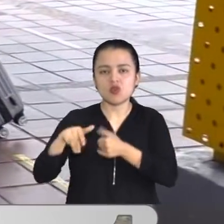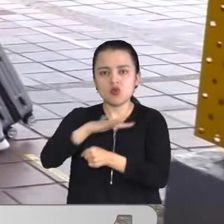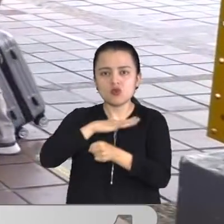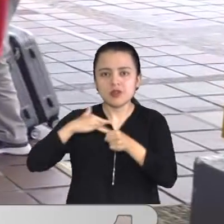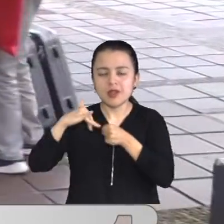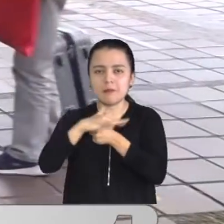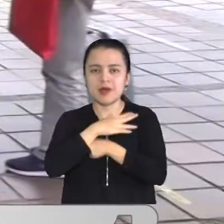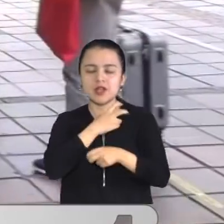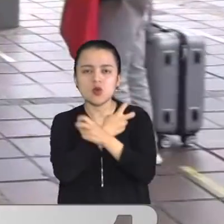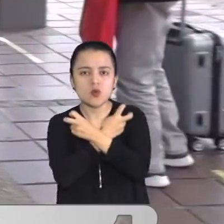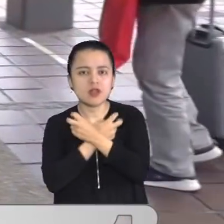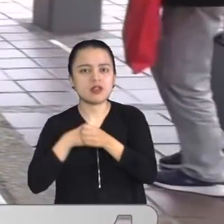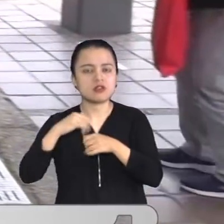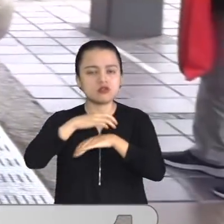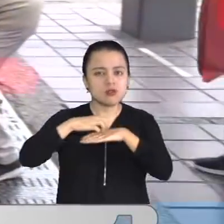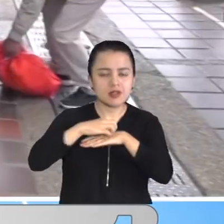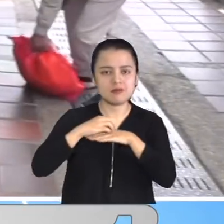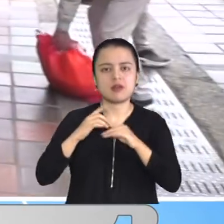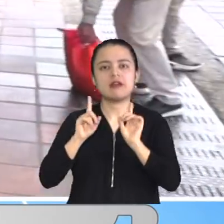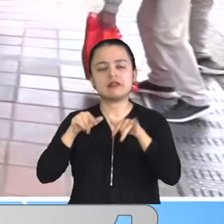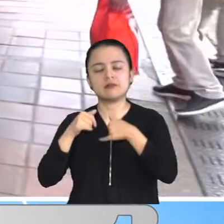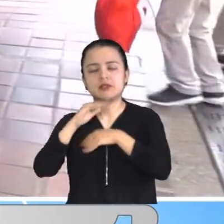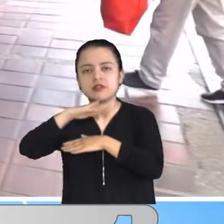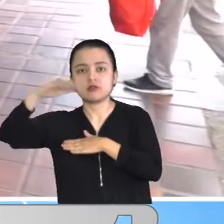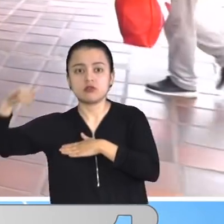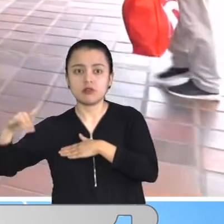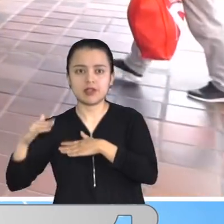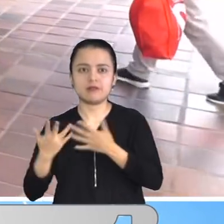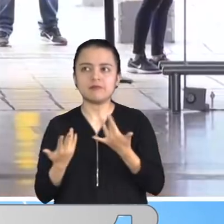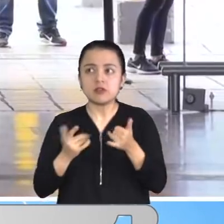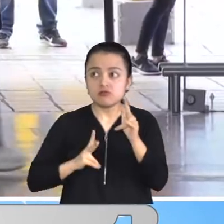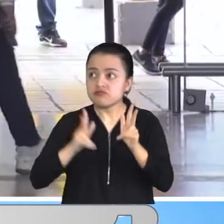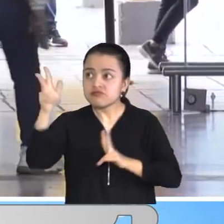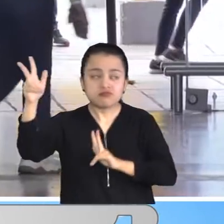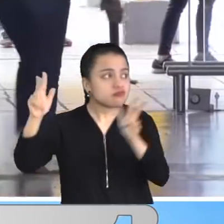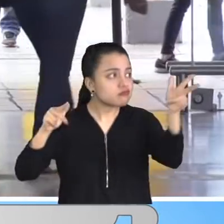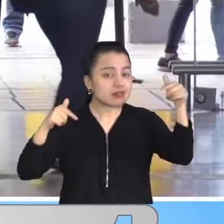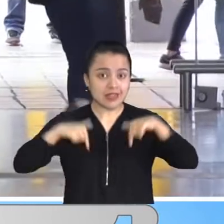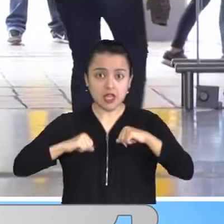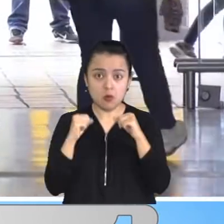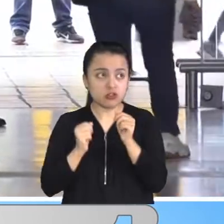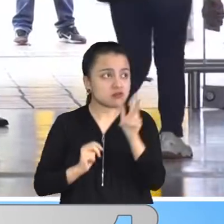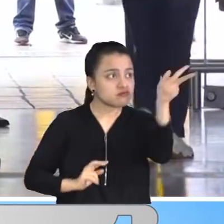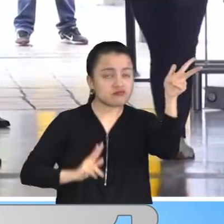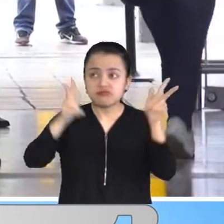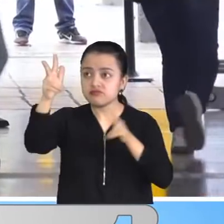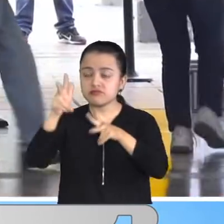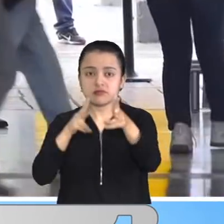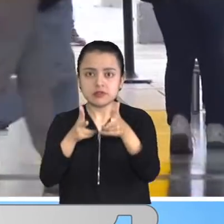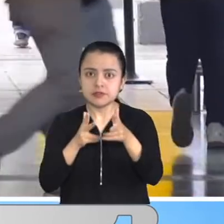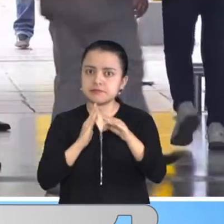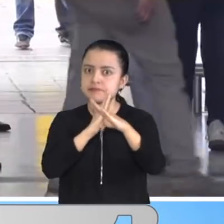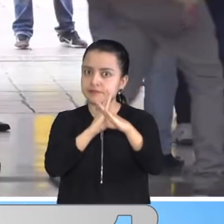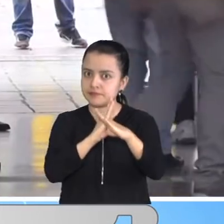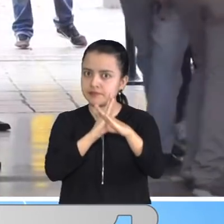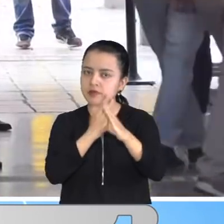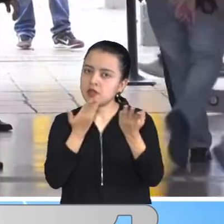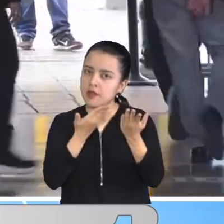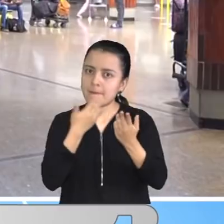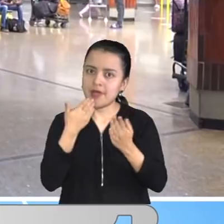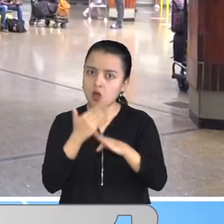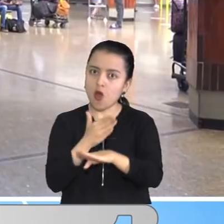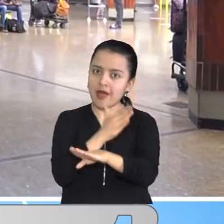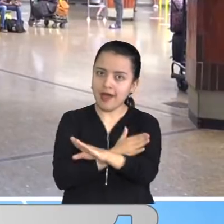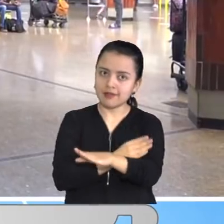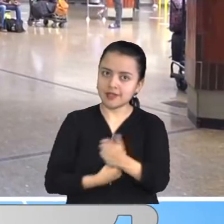de Huila, Tolima y también de Antioquia. Se adelantan protocolos de bioseguridad y por supuesto las recomendaciones es a comprar los